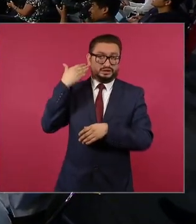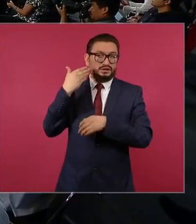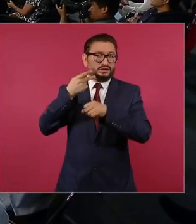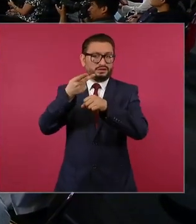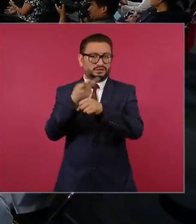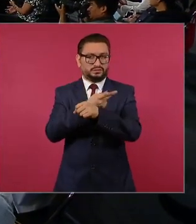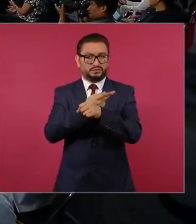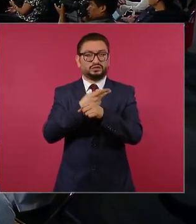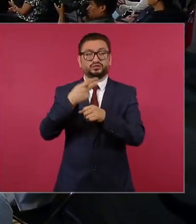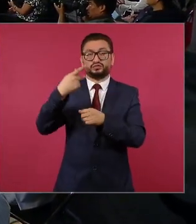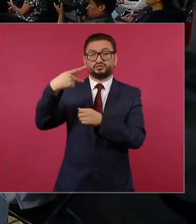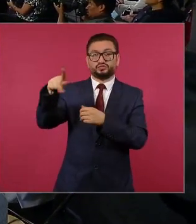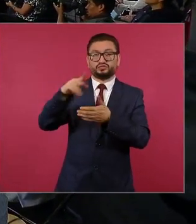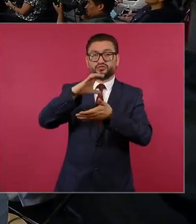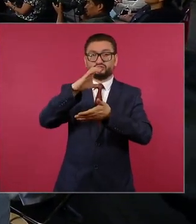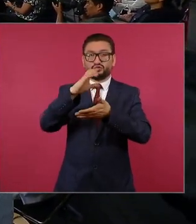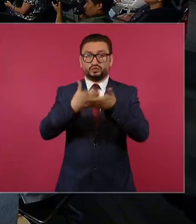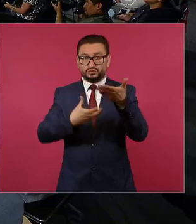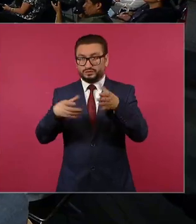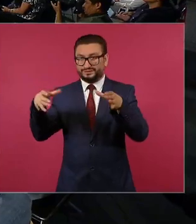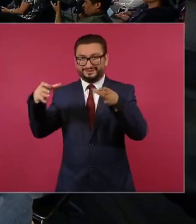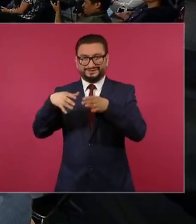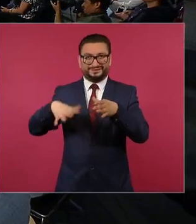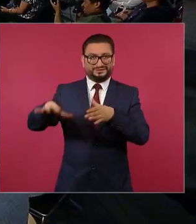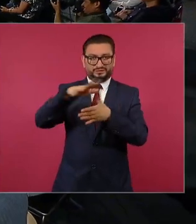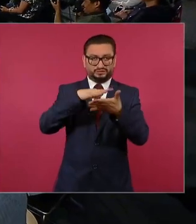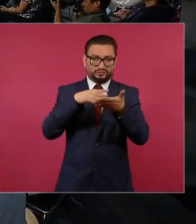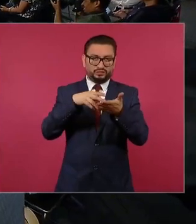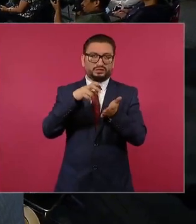les modificaron su contrato colectivo